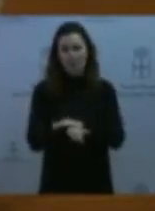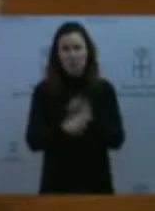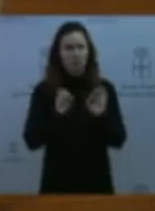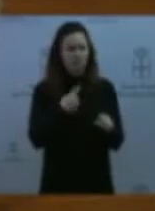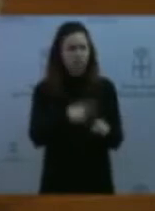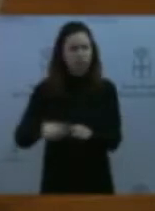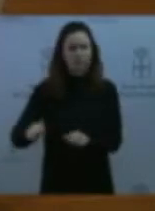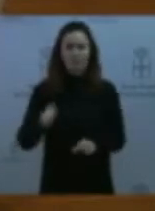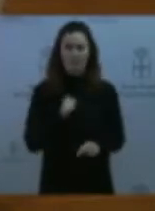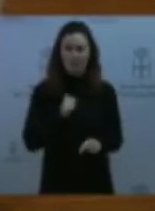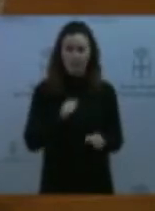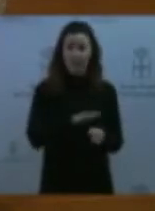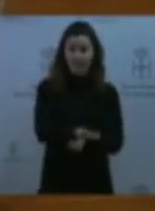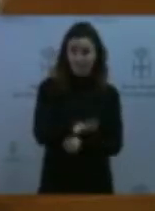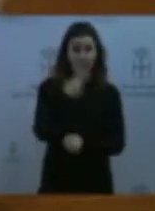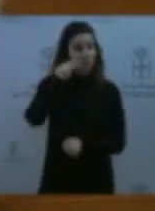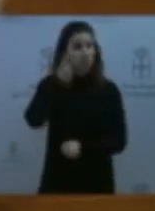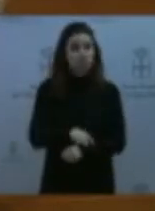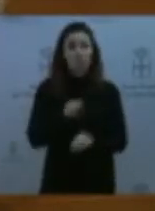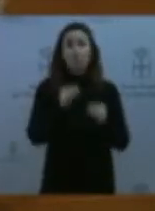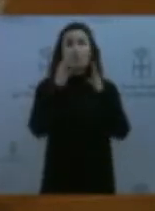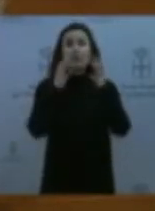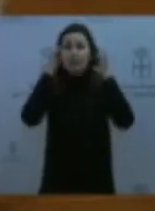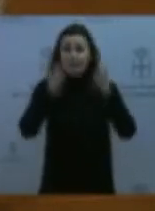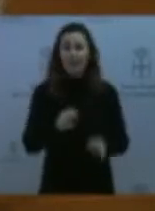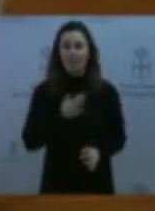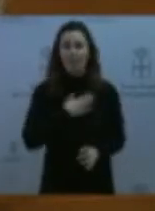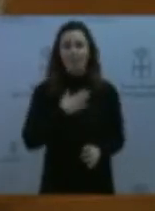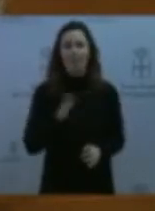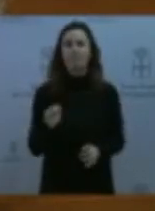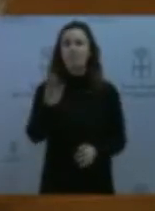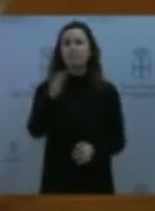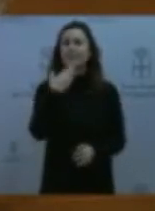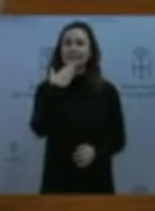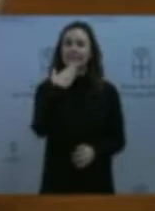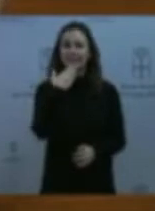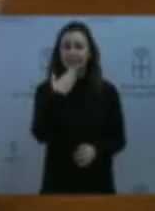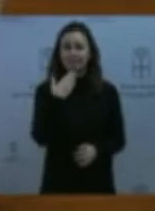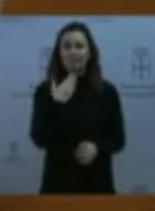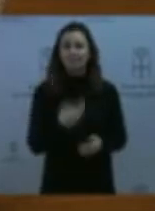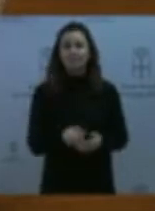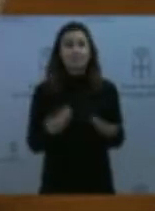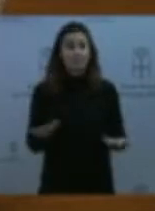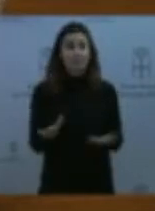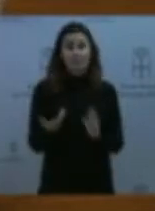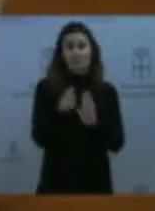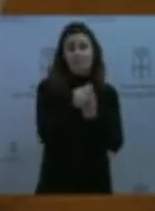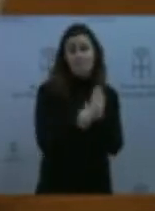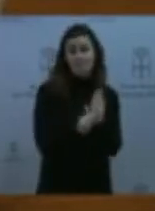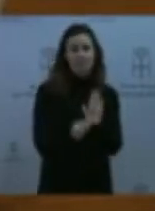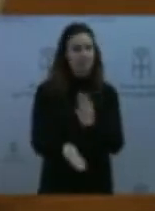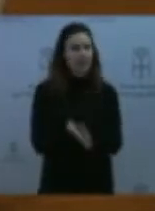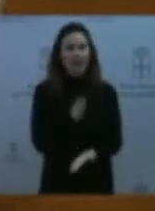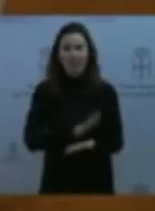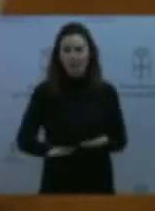de la verdadera propiedad de los montes en mano común. No se introdujo nada de ninguna de esas materias. La ley